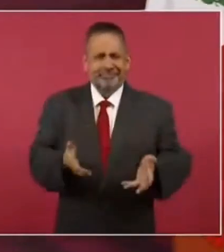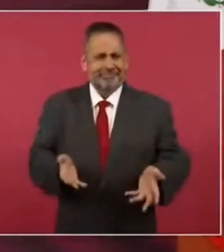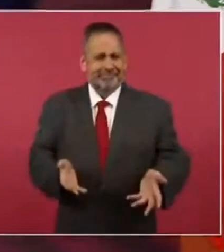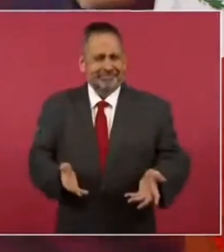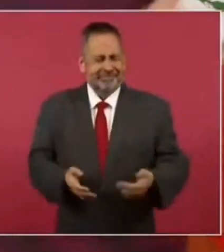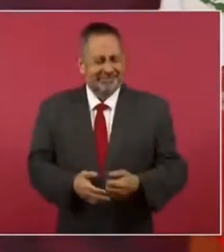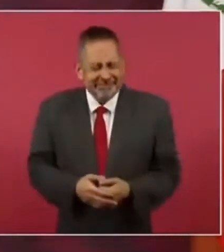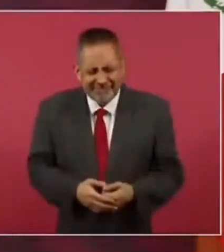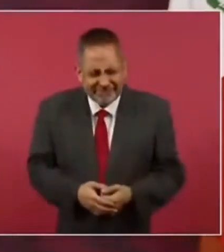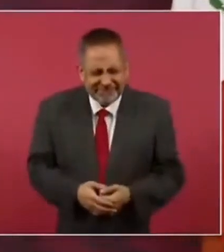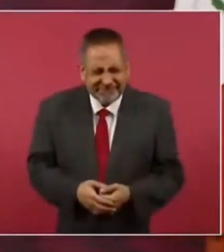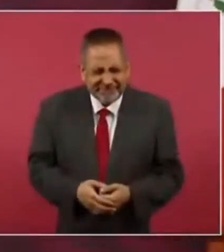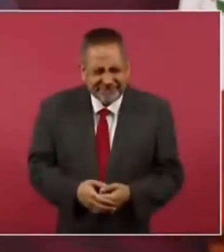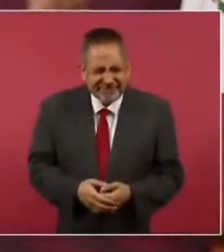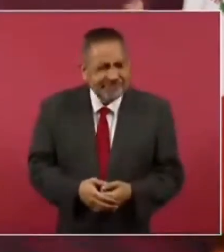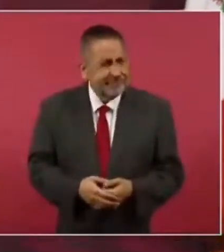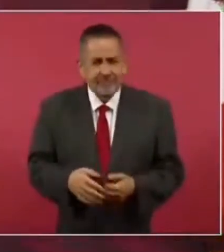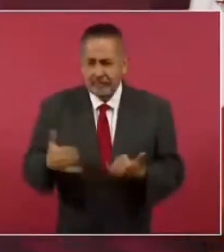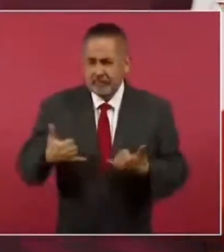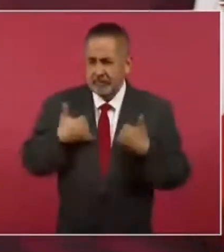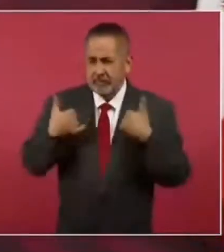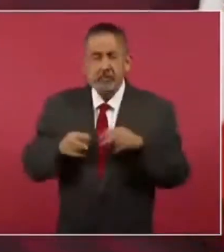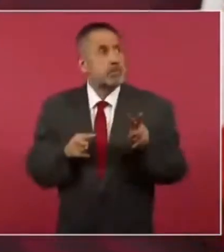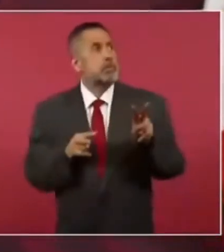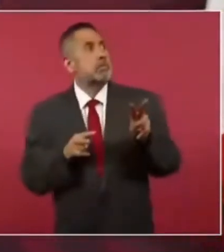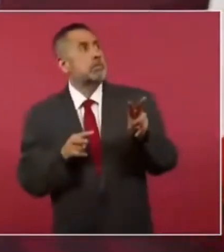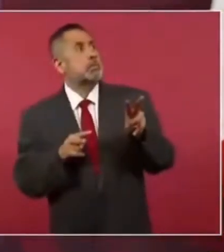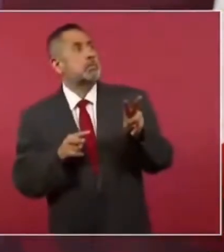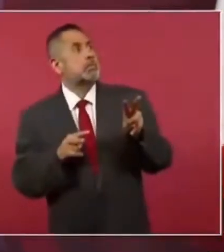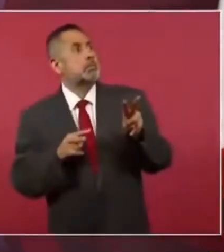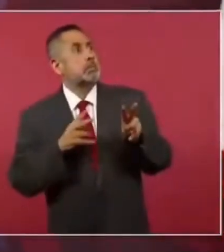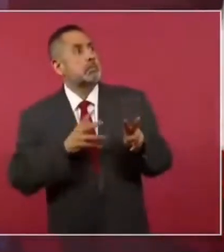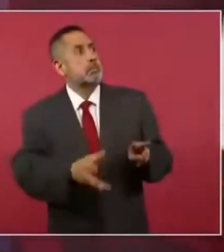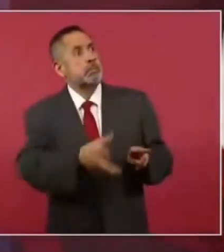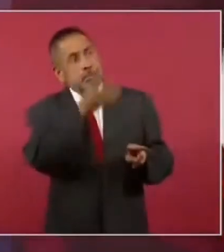qué ejemplo me están dando a los jóvenes